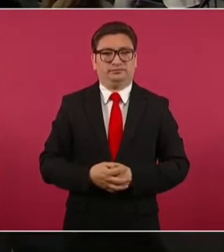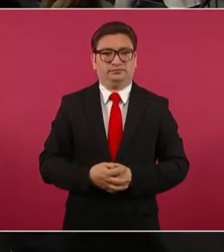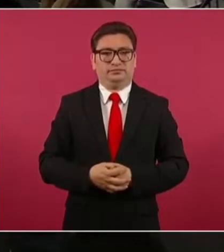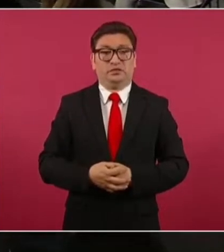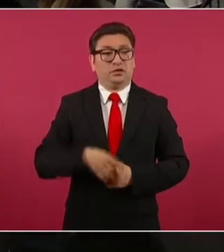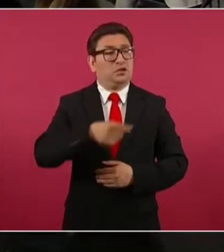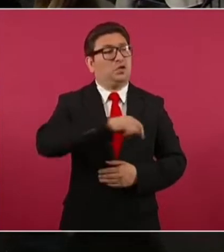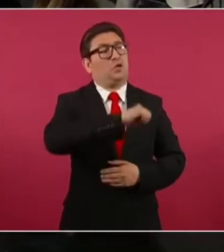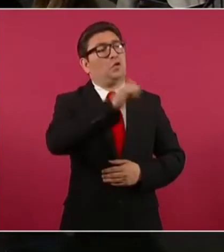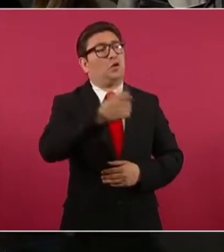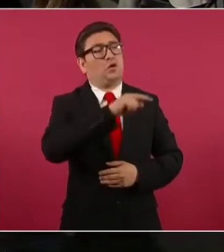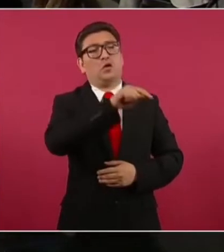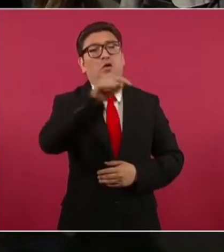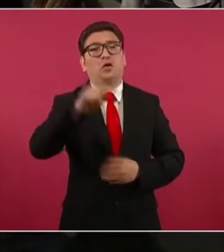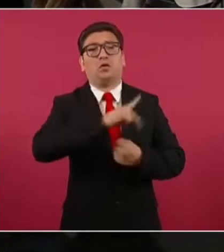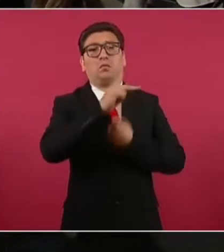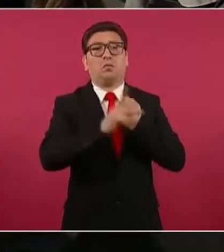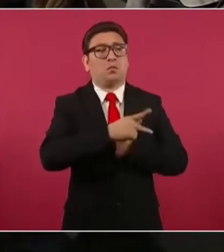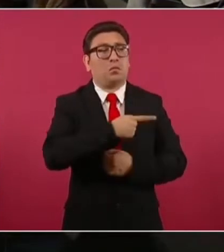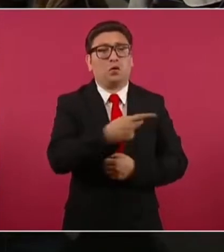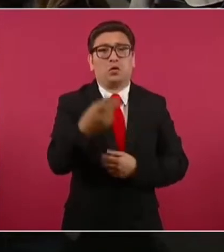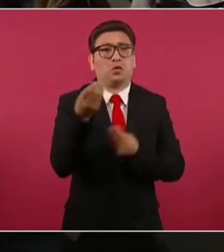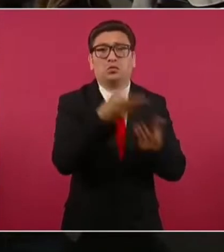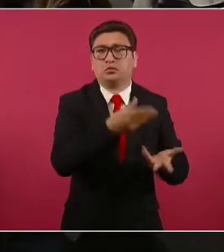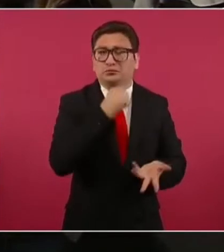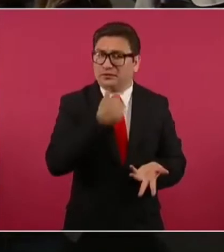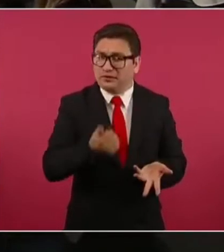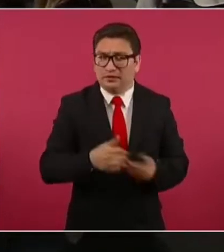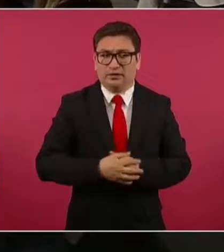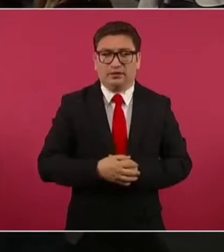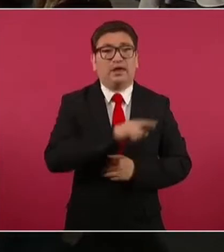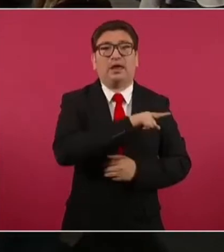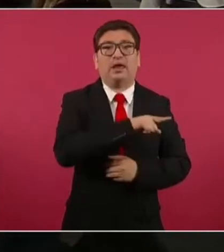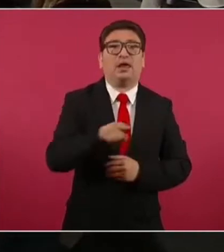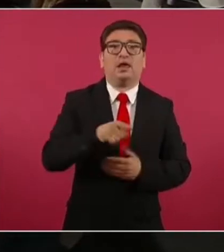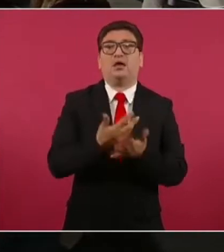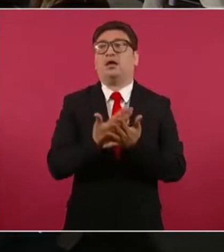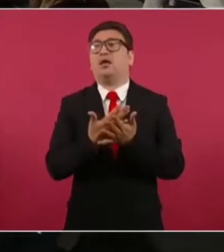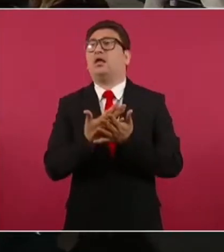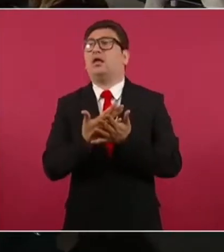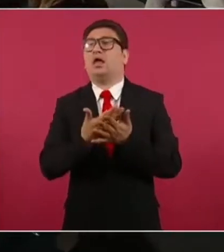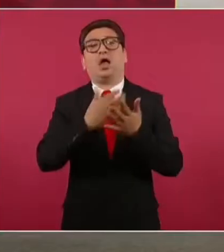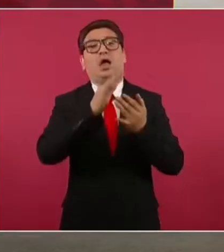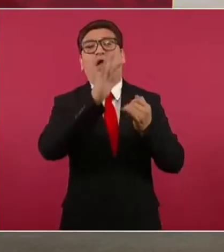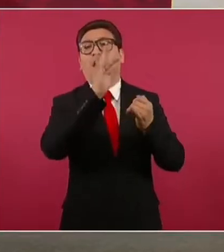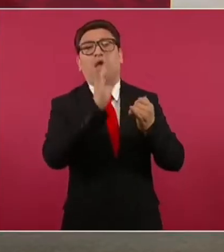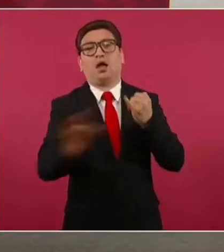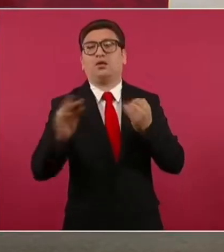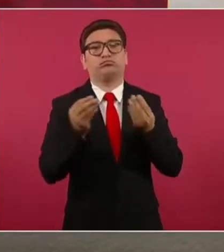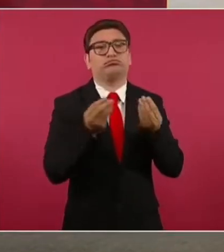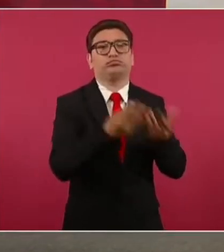no para los países pobres. Esos se quedaron hasta el final.